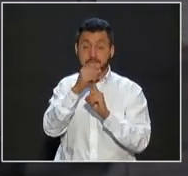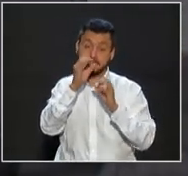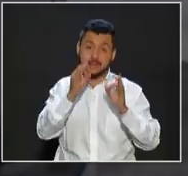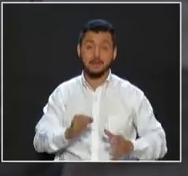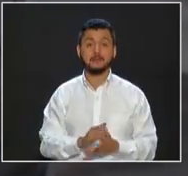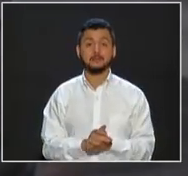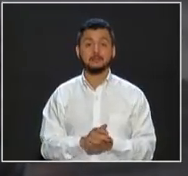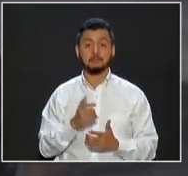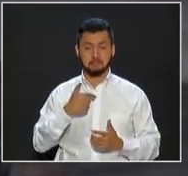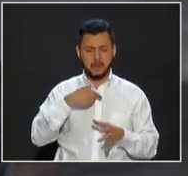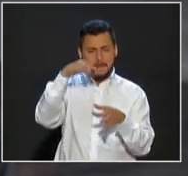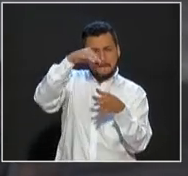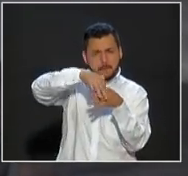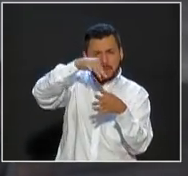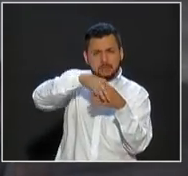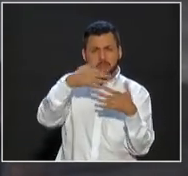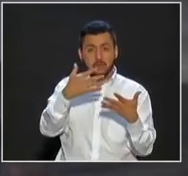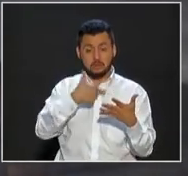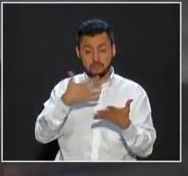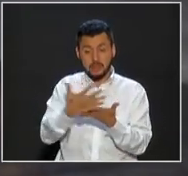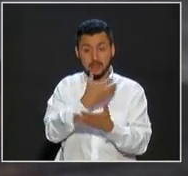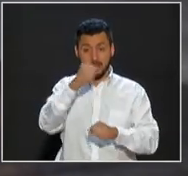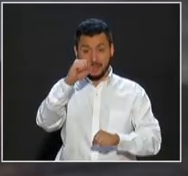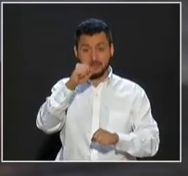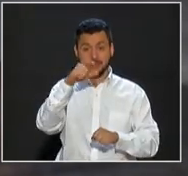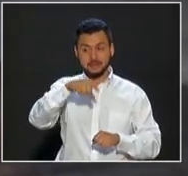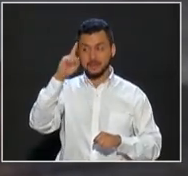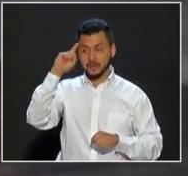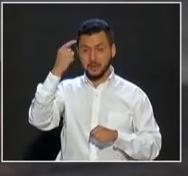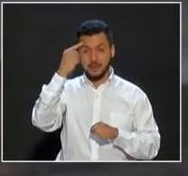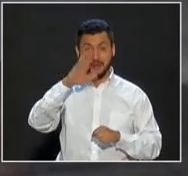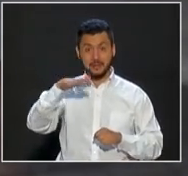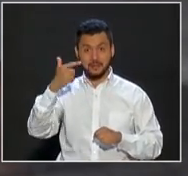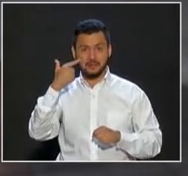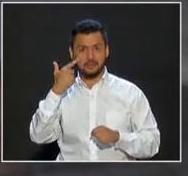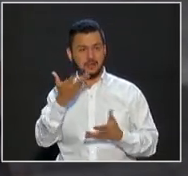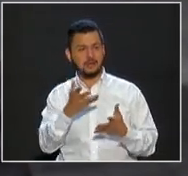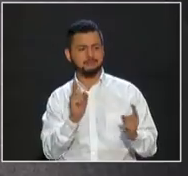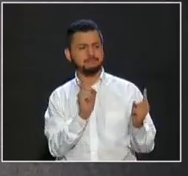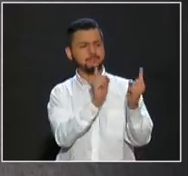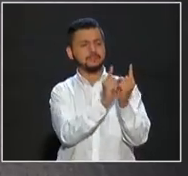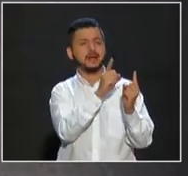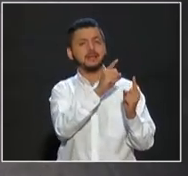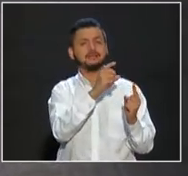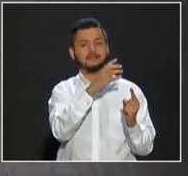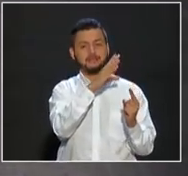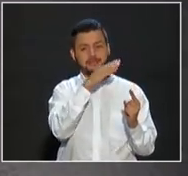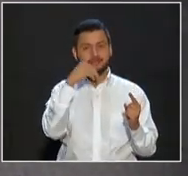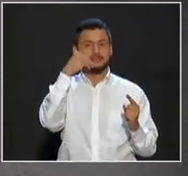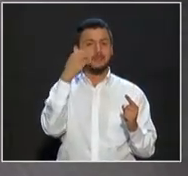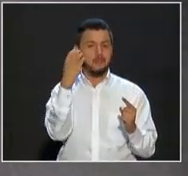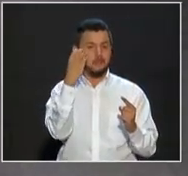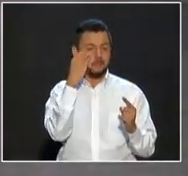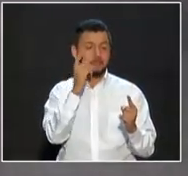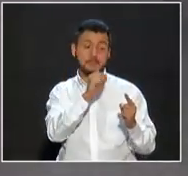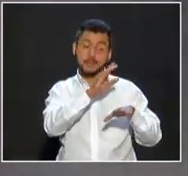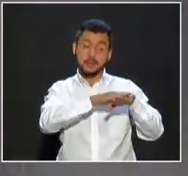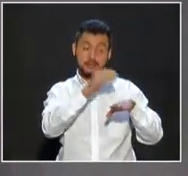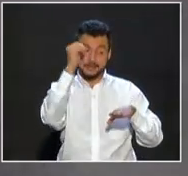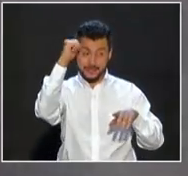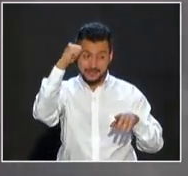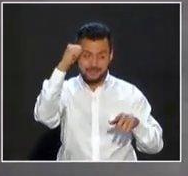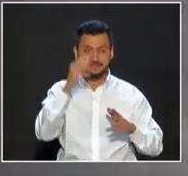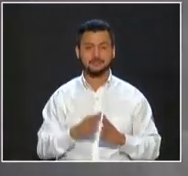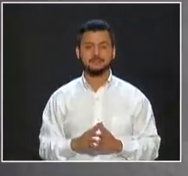electoral le recordaré al presidente de edu que lo importante que fue este departamento para ganar la presidencia candidato andrés guerra le